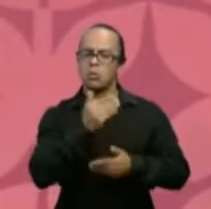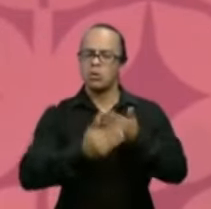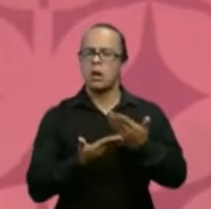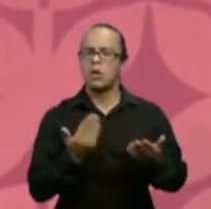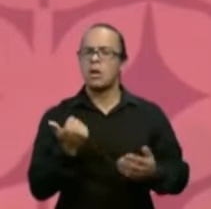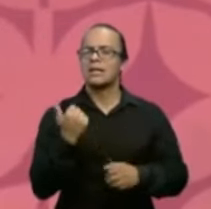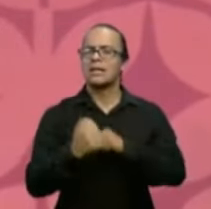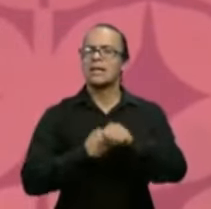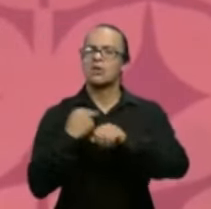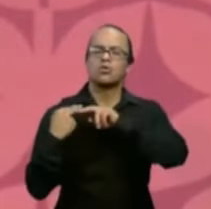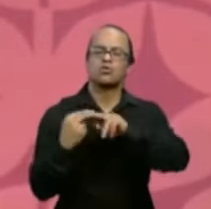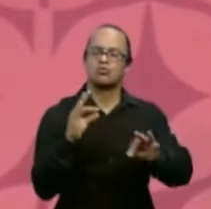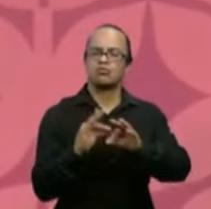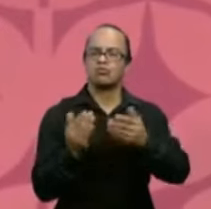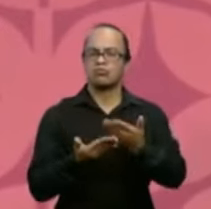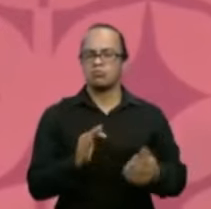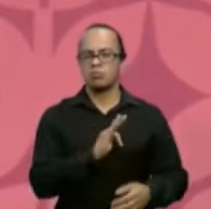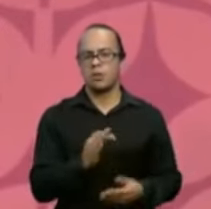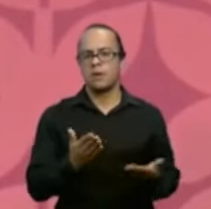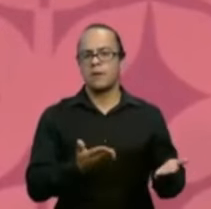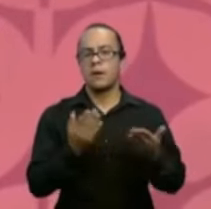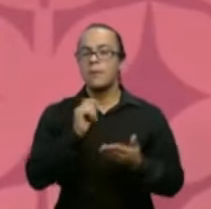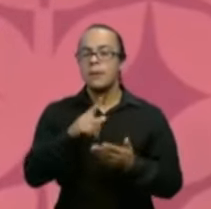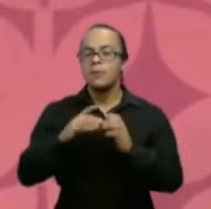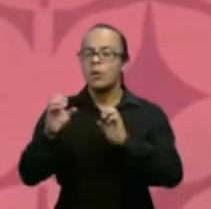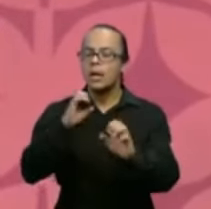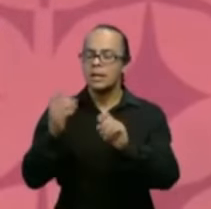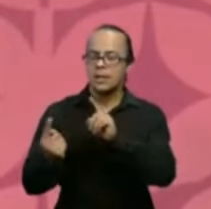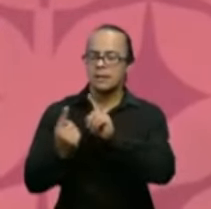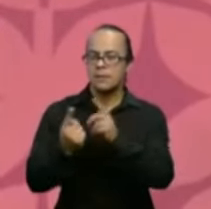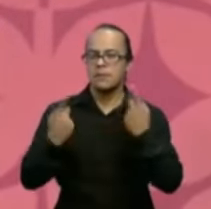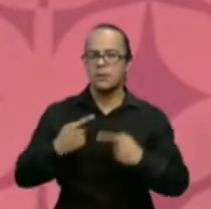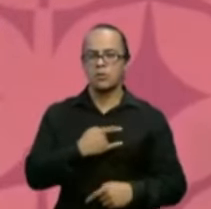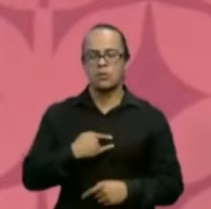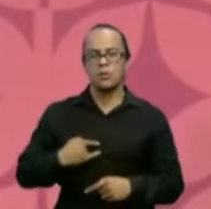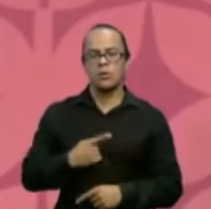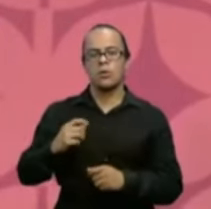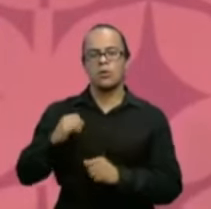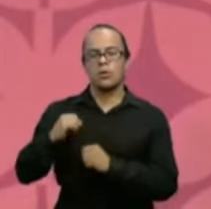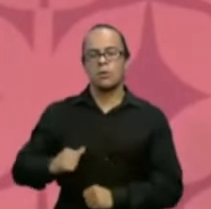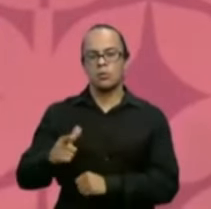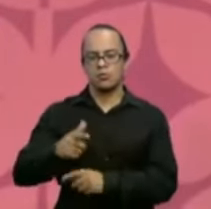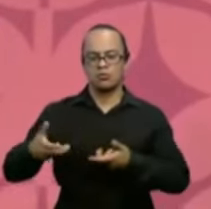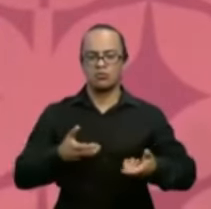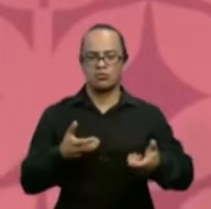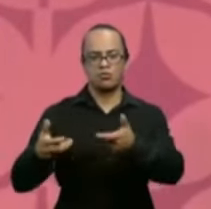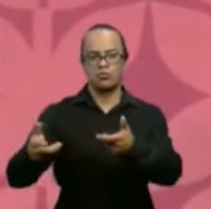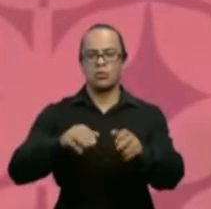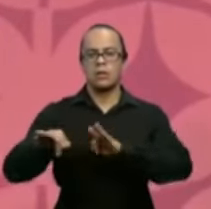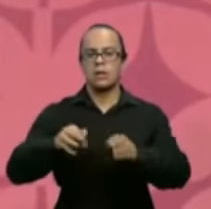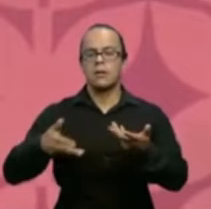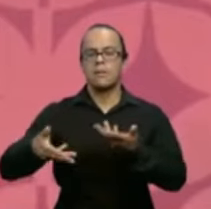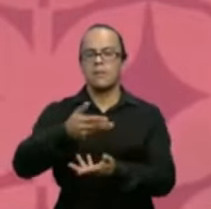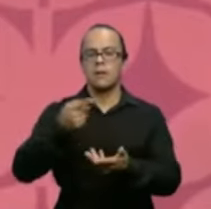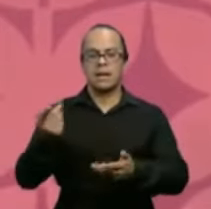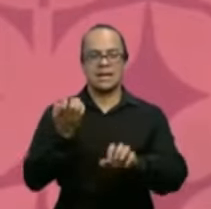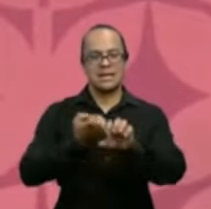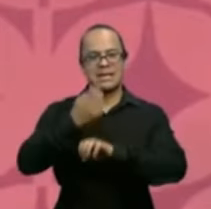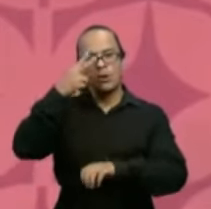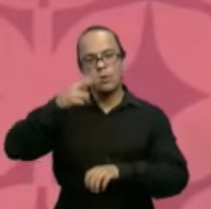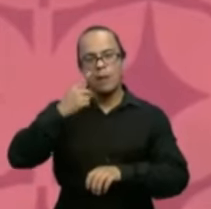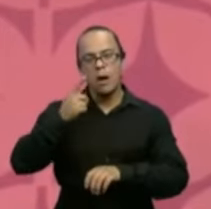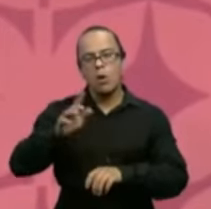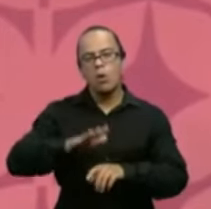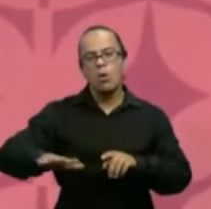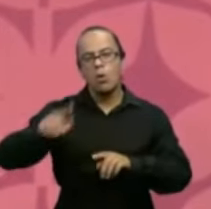sexenio. Paralelamente, me entrevistaré con los concesionarios de las autopistas que operan en nuestro estado